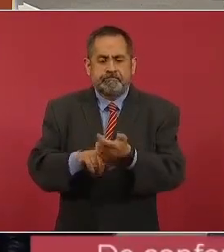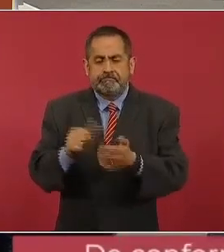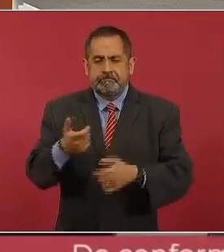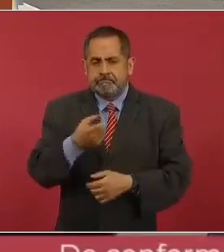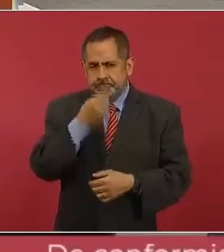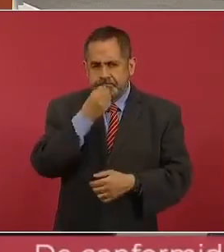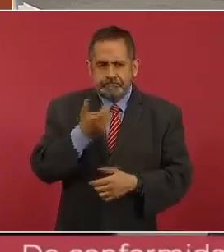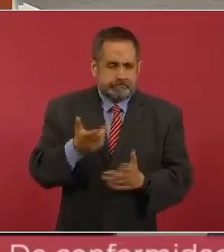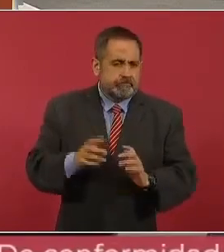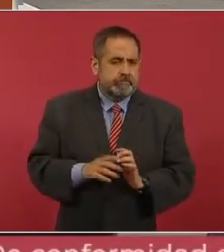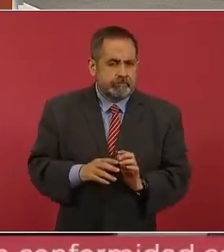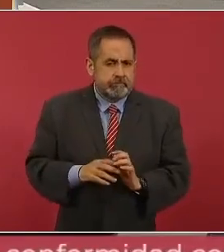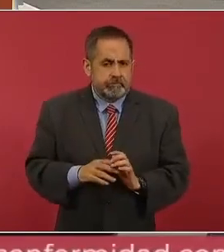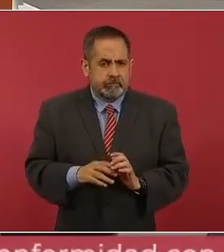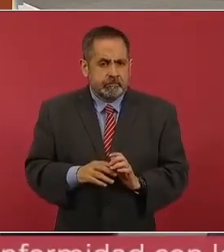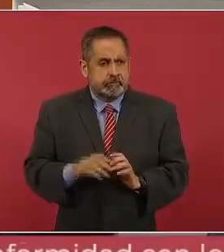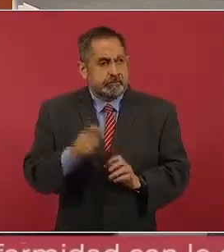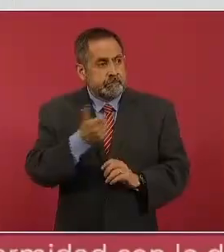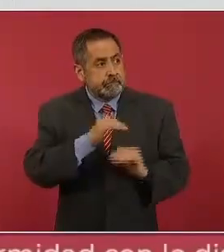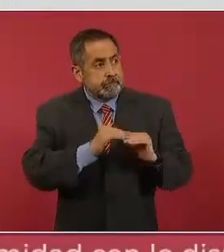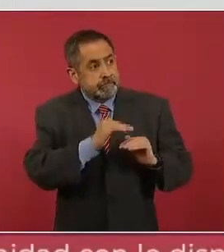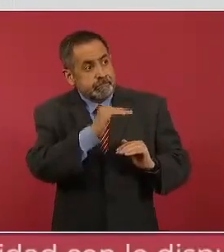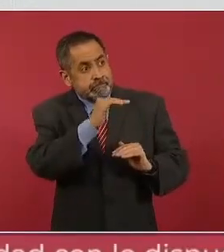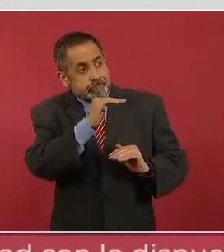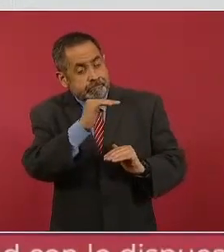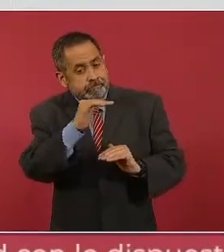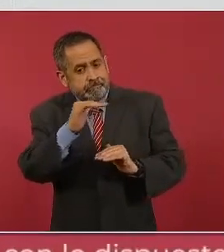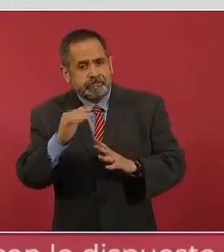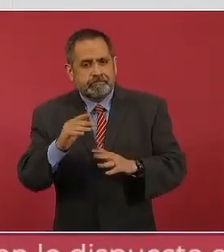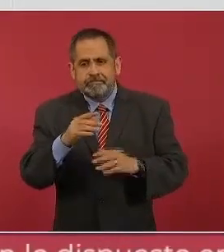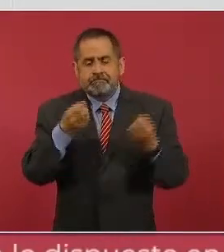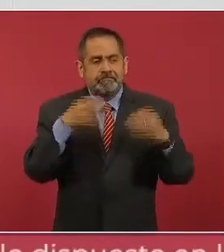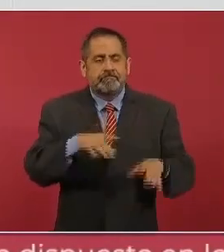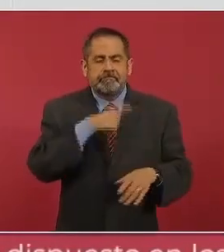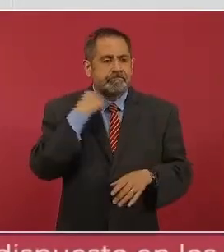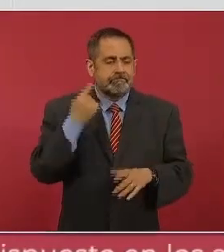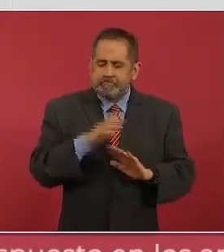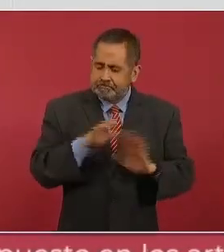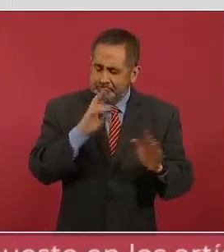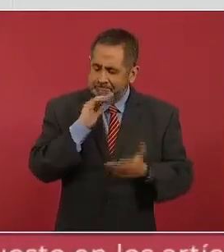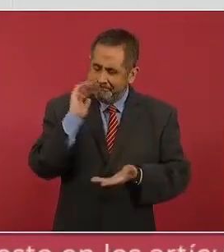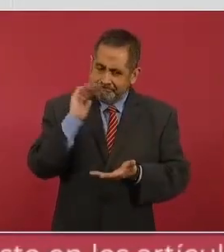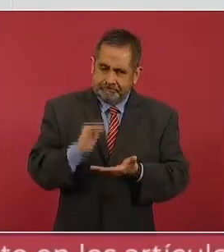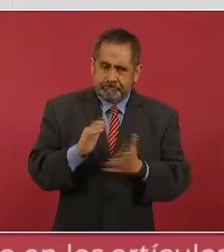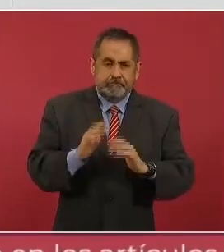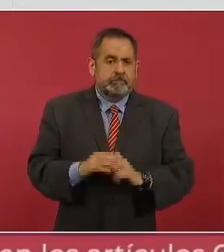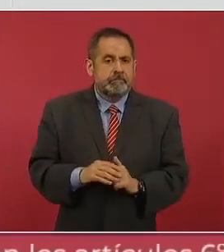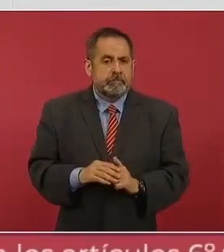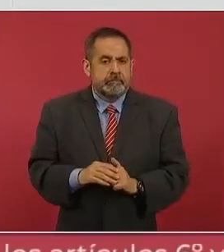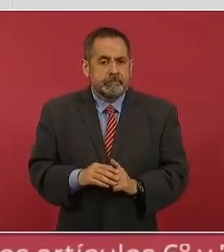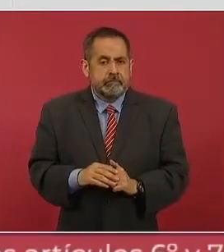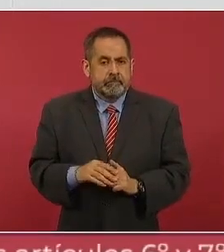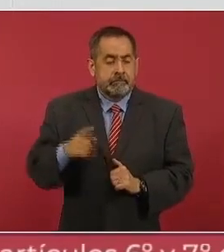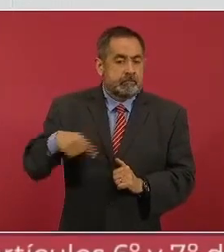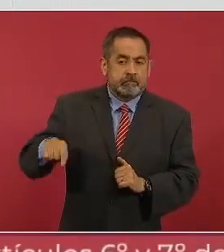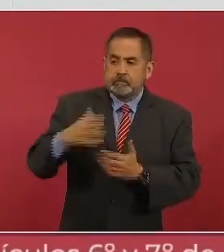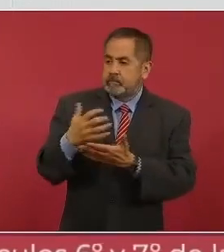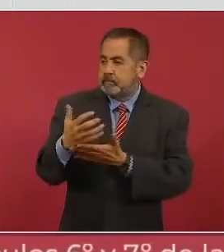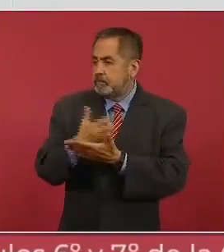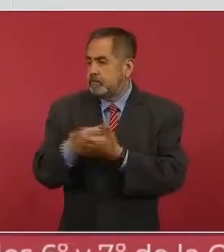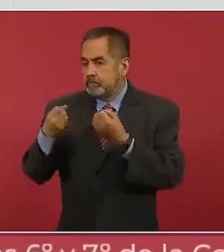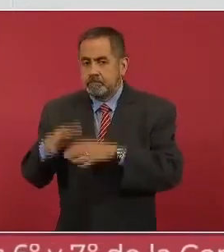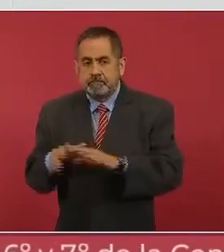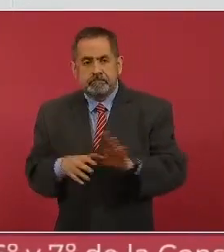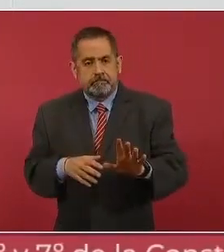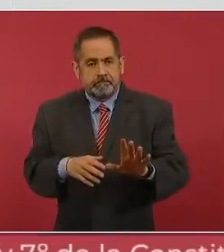la inflación o si se mantiene alta la inflación, porque perjudica mucho el ingreso de los trabajadores,